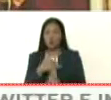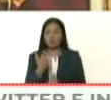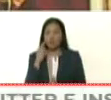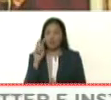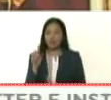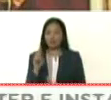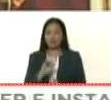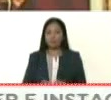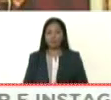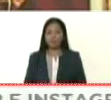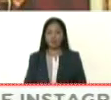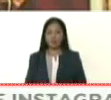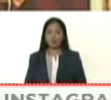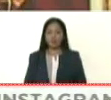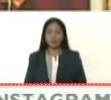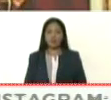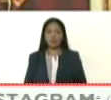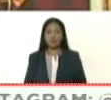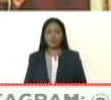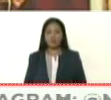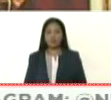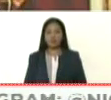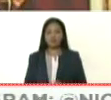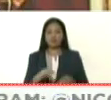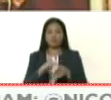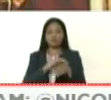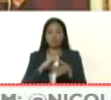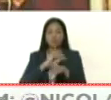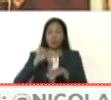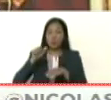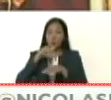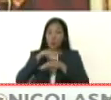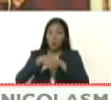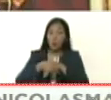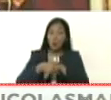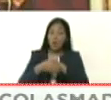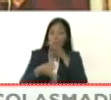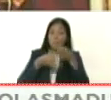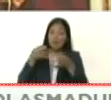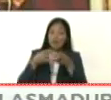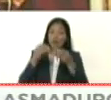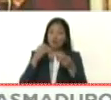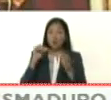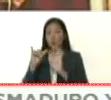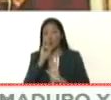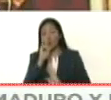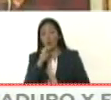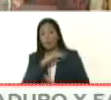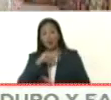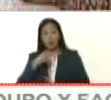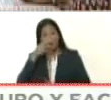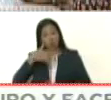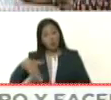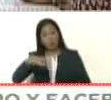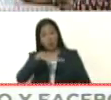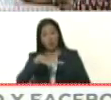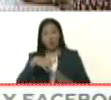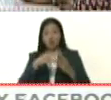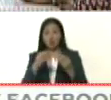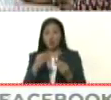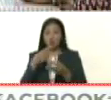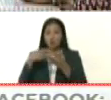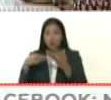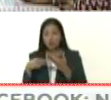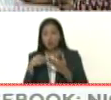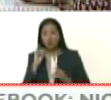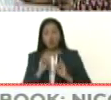ministro Jorge Rodríguez nos hiciera una buena síntesis, un buen informe para nuestro pueblo, para que aquellos